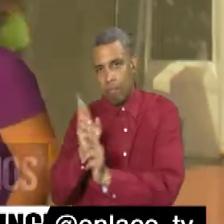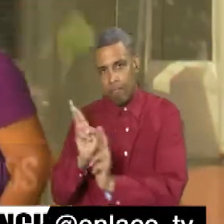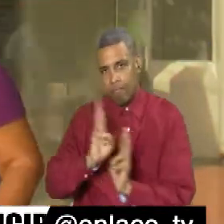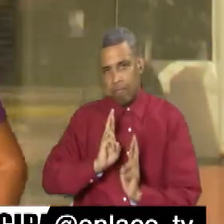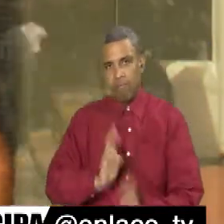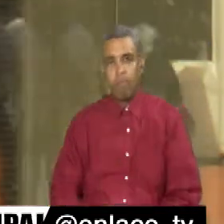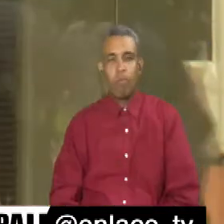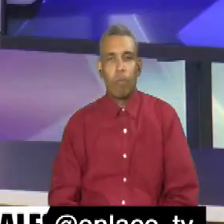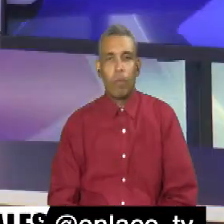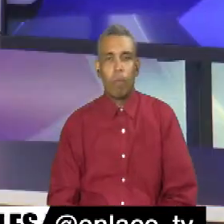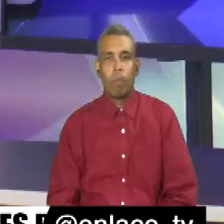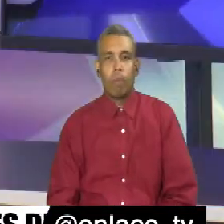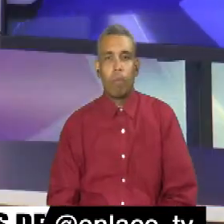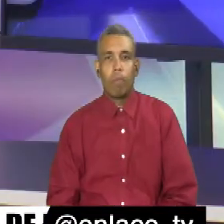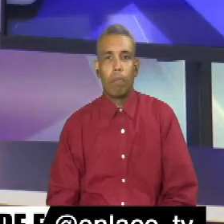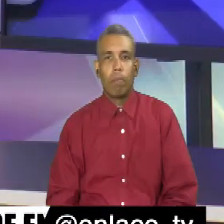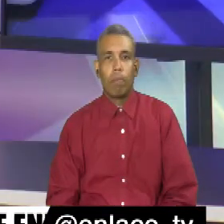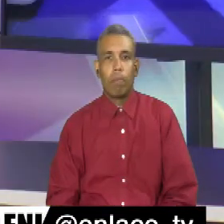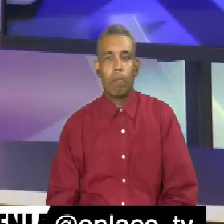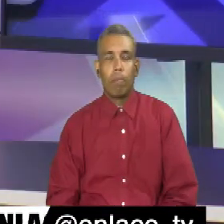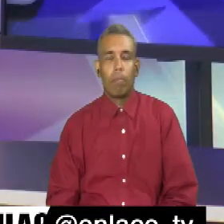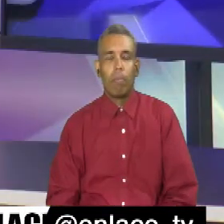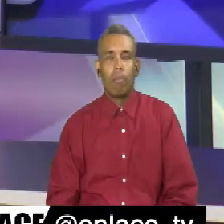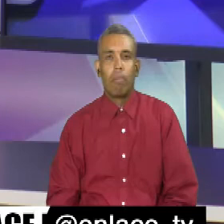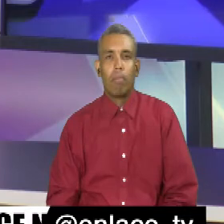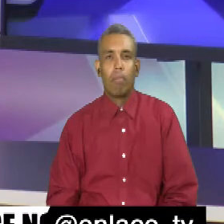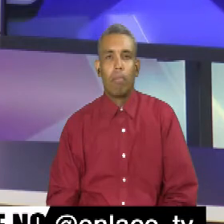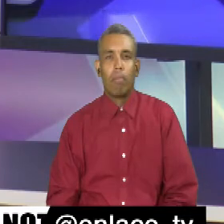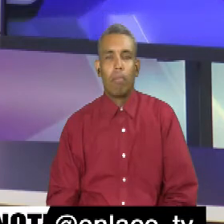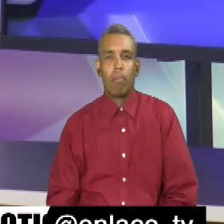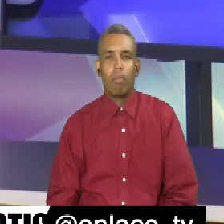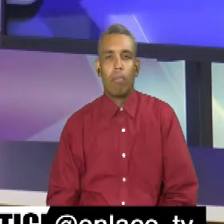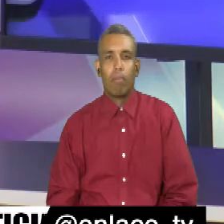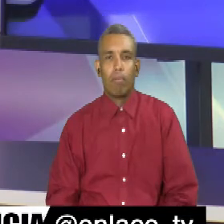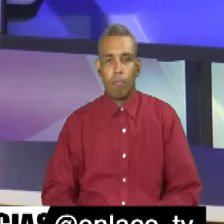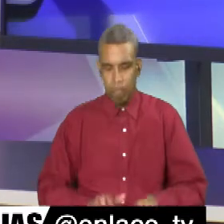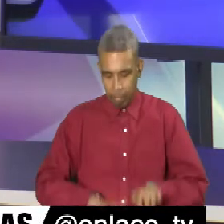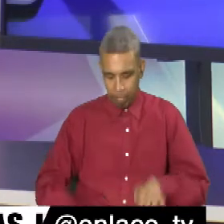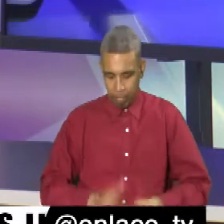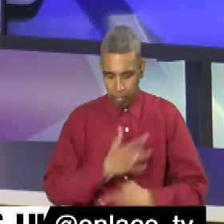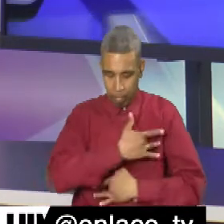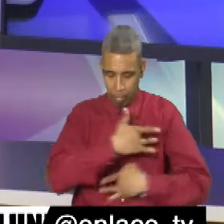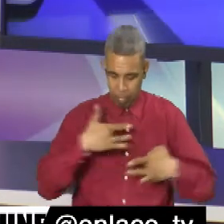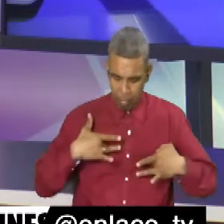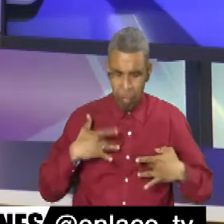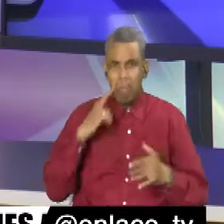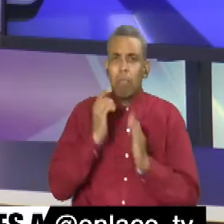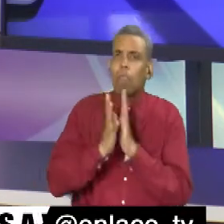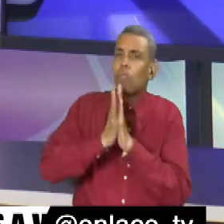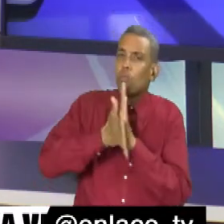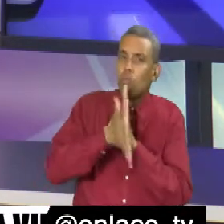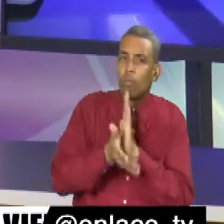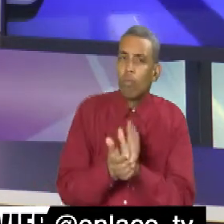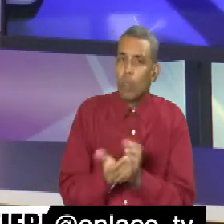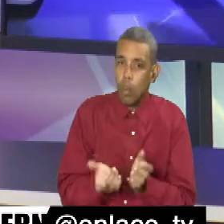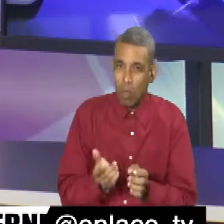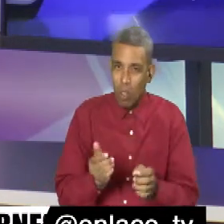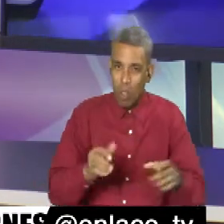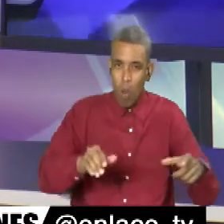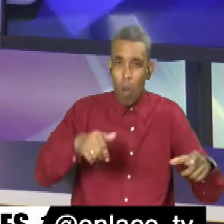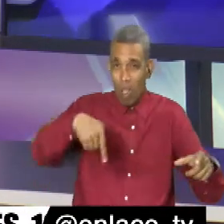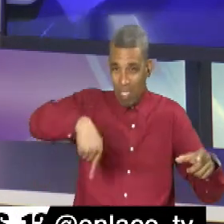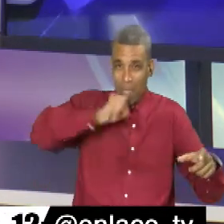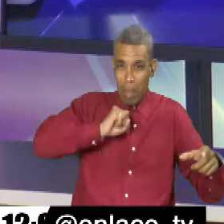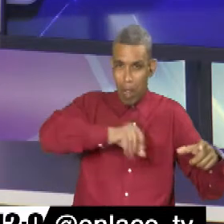Coviva. En rueda de prensa, la Secretaría Local de Salud dio a conocer los resultados de las muestras del agua